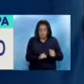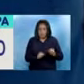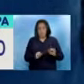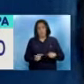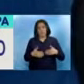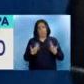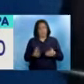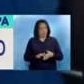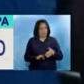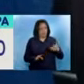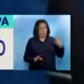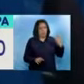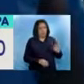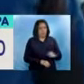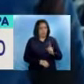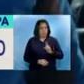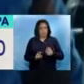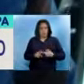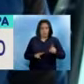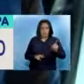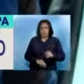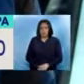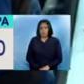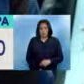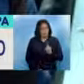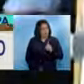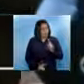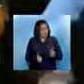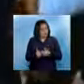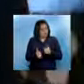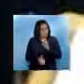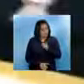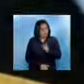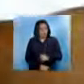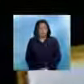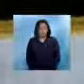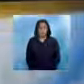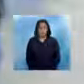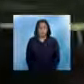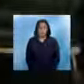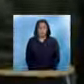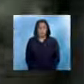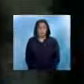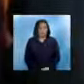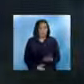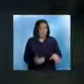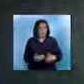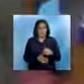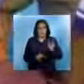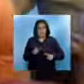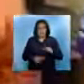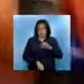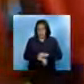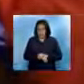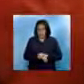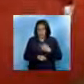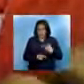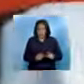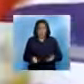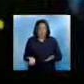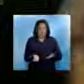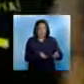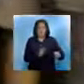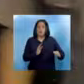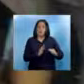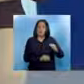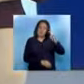frenar metros más abajo, no darse a la fuga. Lo han tenido que perseguir. Todos los detenidos quedaron a disposición de la policía de